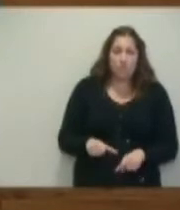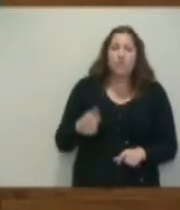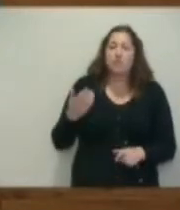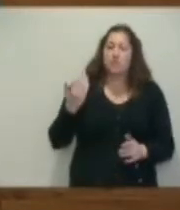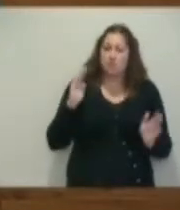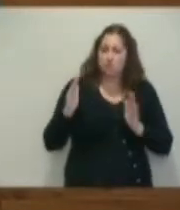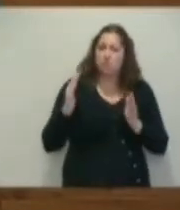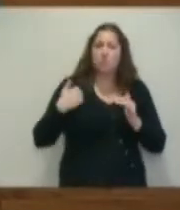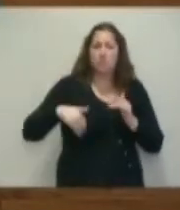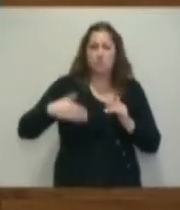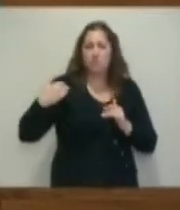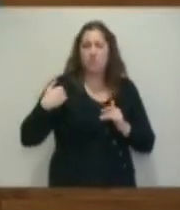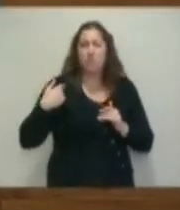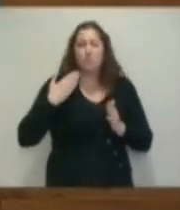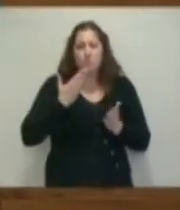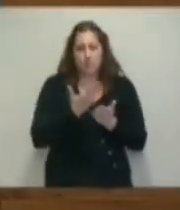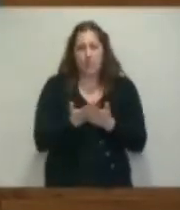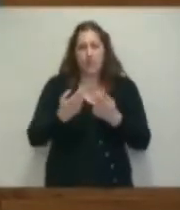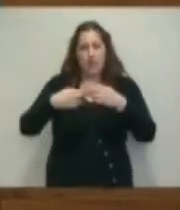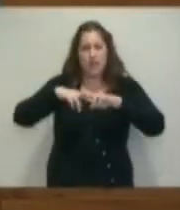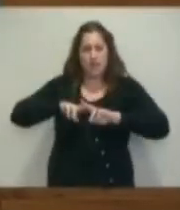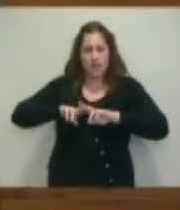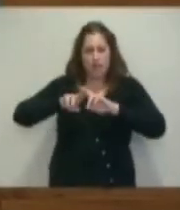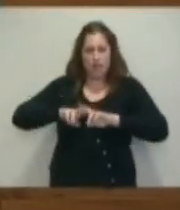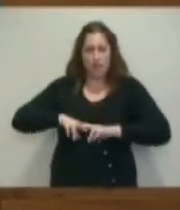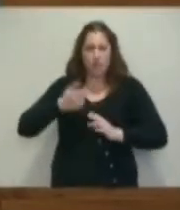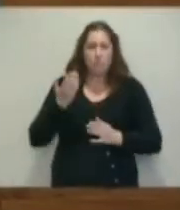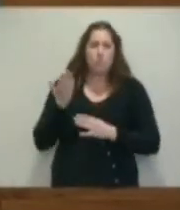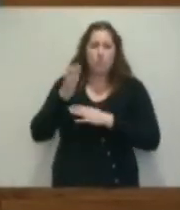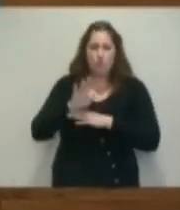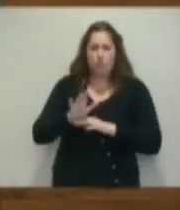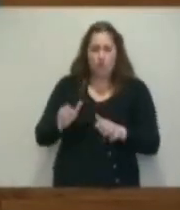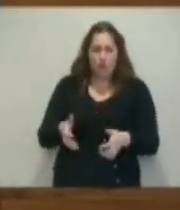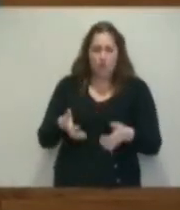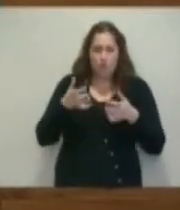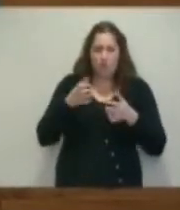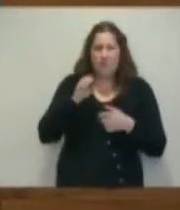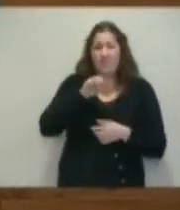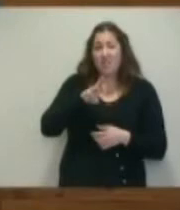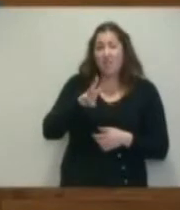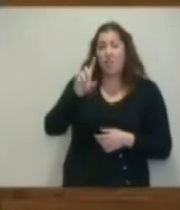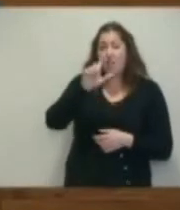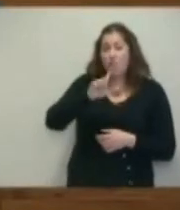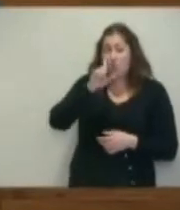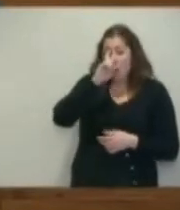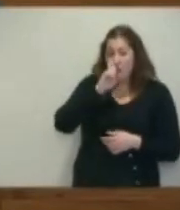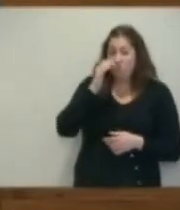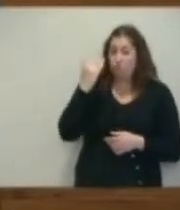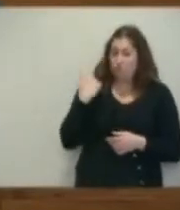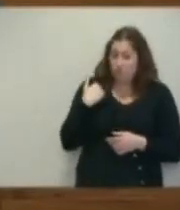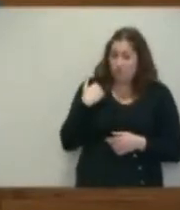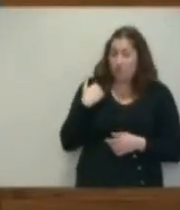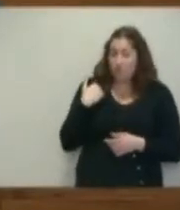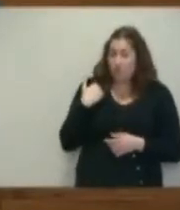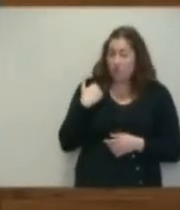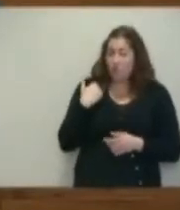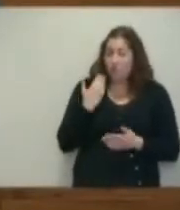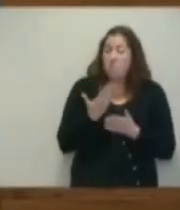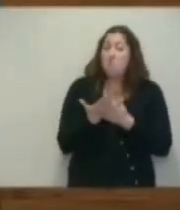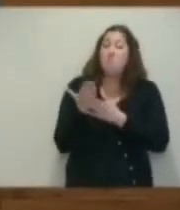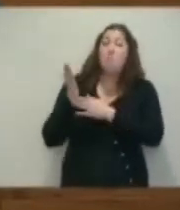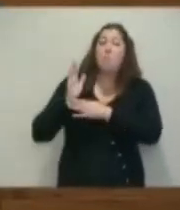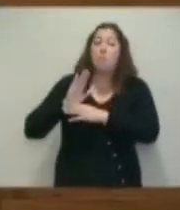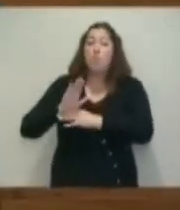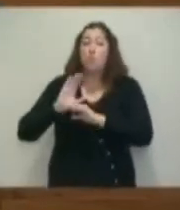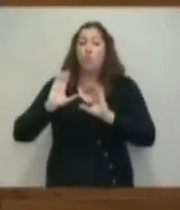Cámara ese análisis, concretamente en una moción que se aprobó aquí el 13 de julio del año pasado, precisamente una moción del